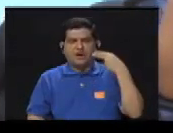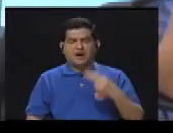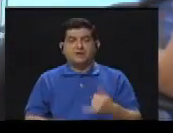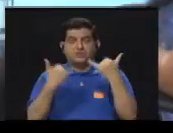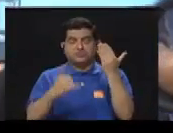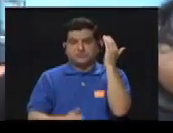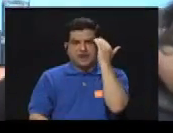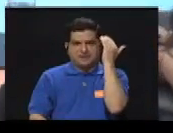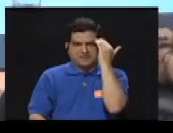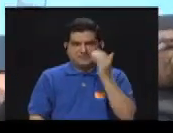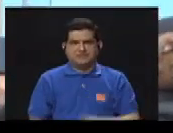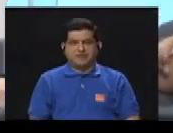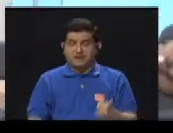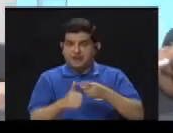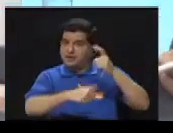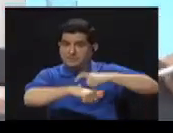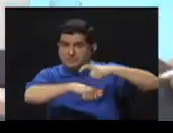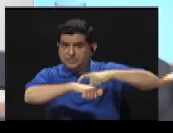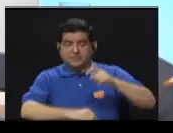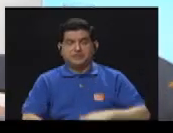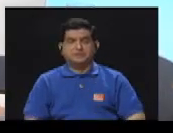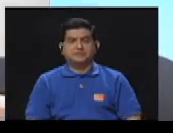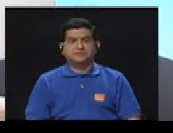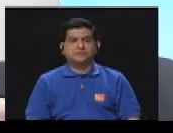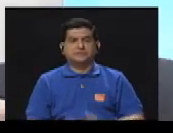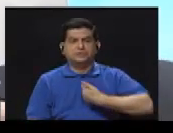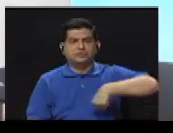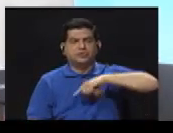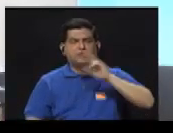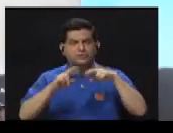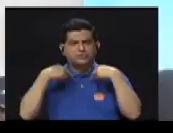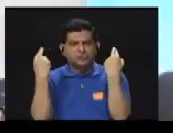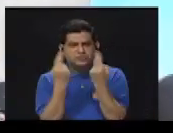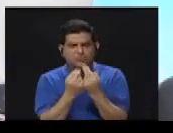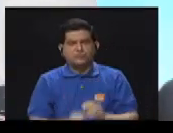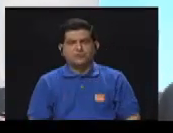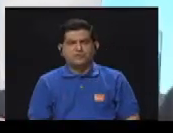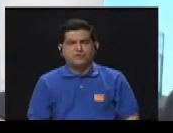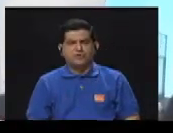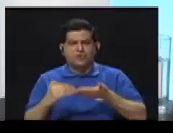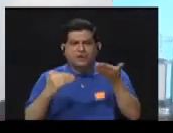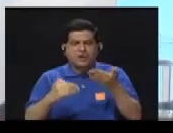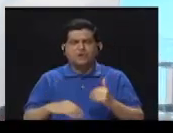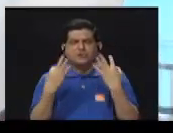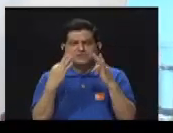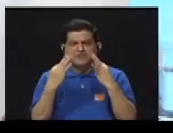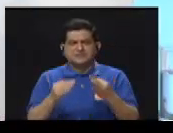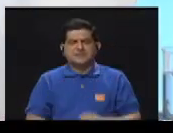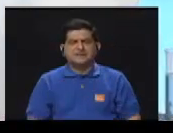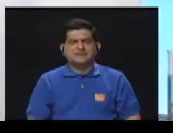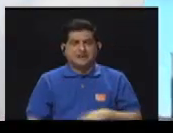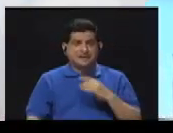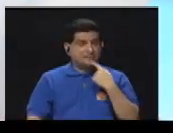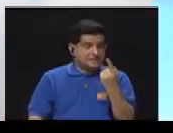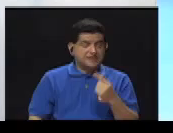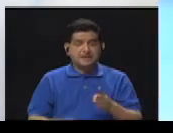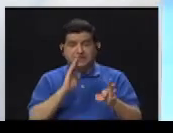vez que la conocimos, que fue de entrada, y después nosotros nos reuníamos, íbamos pautando ciertas cosas, como que queríamos que hablaran de esto y